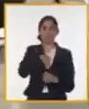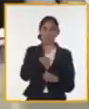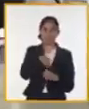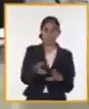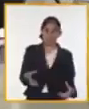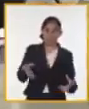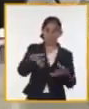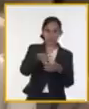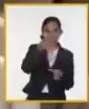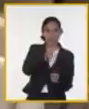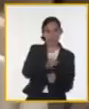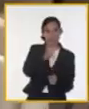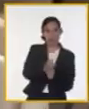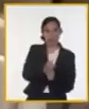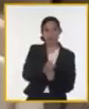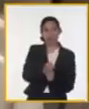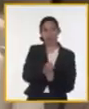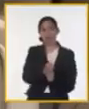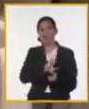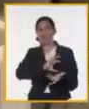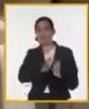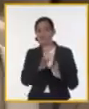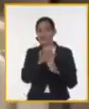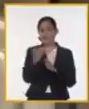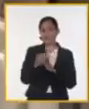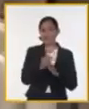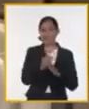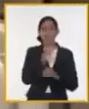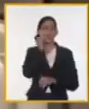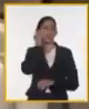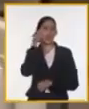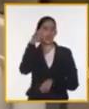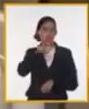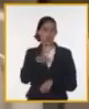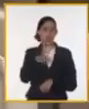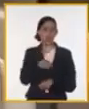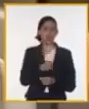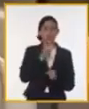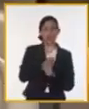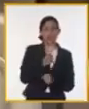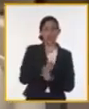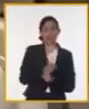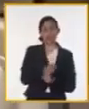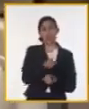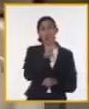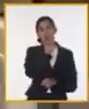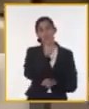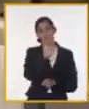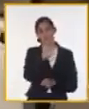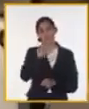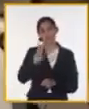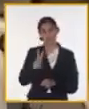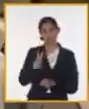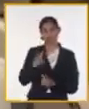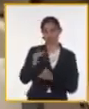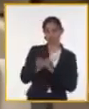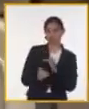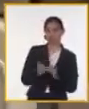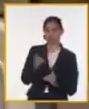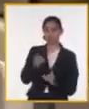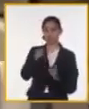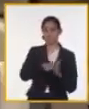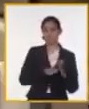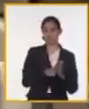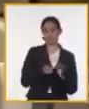La estrategia con la que contábamos poseía 82 acciones, y en este caso, después de todo